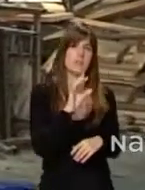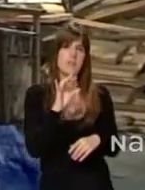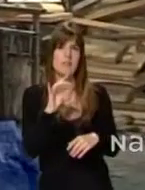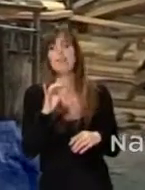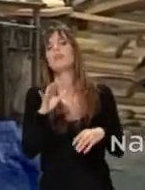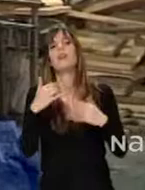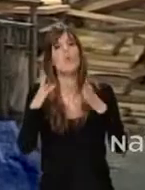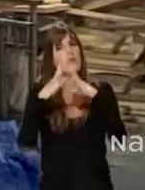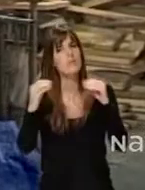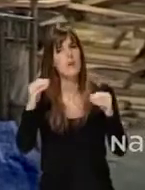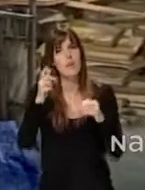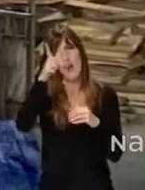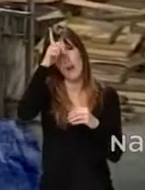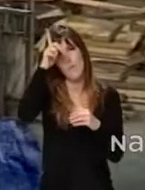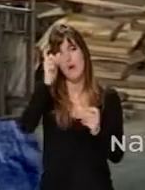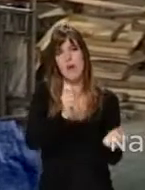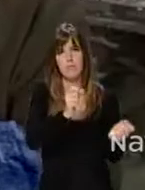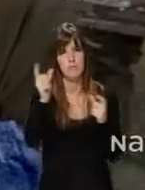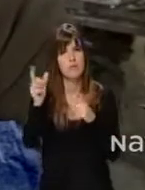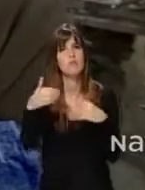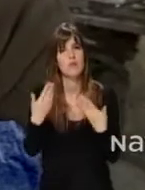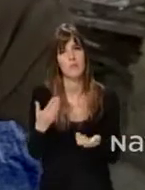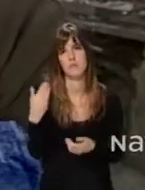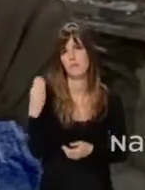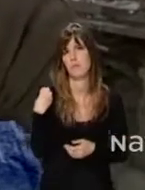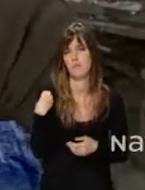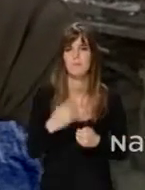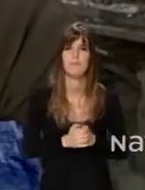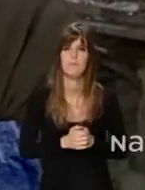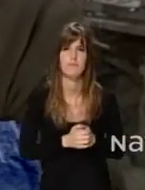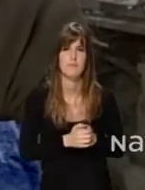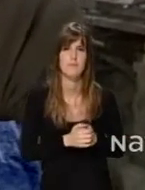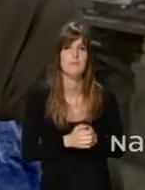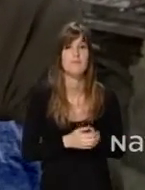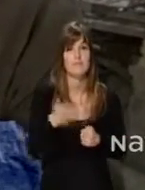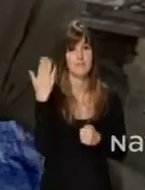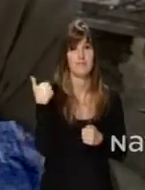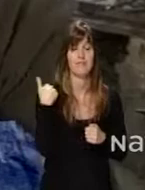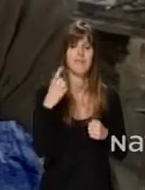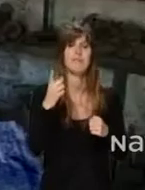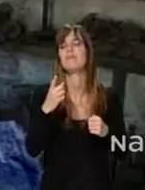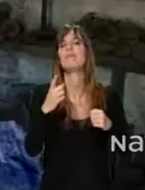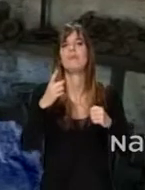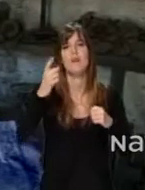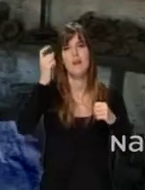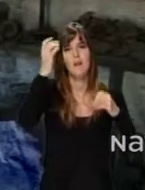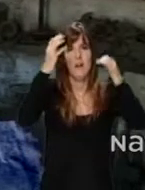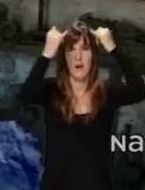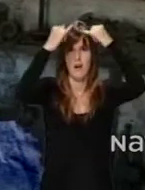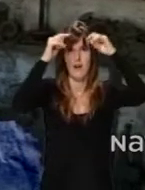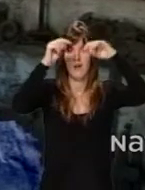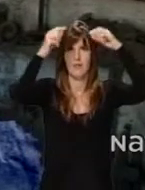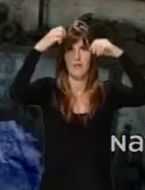Alemania. ¿Sí? Para Stuttgart. Pues en Torreciudad, por ejemplo, hizo una lámpara con 2 metros de diámetro,